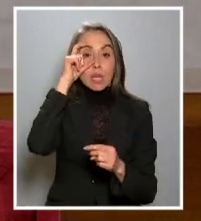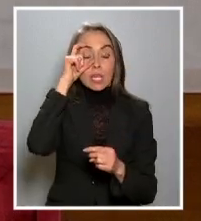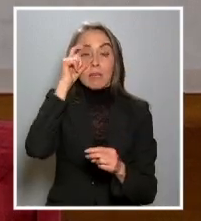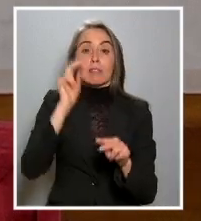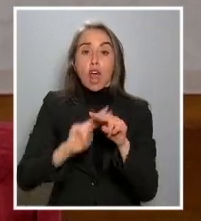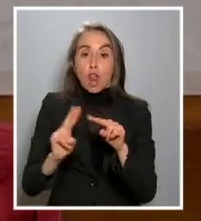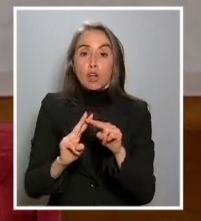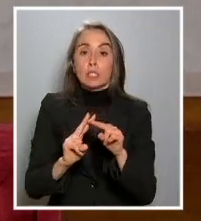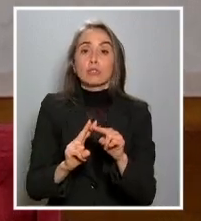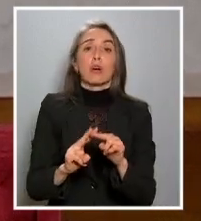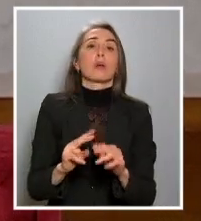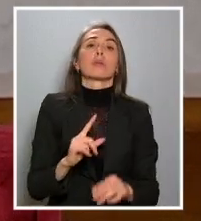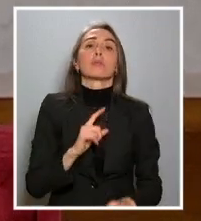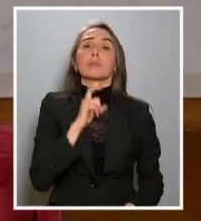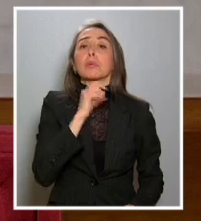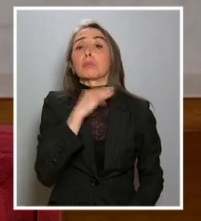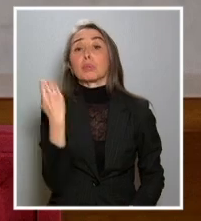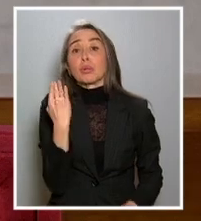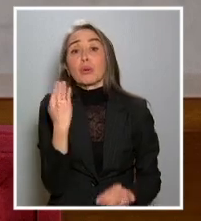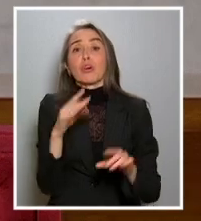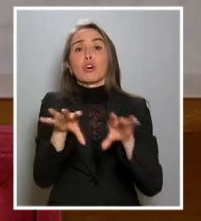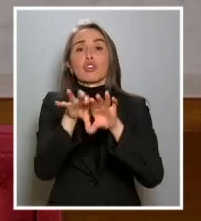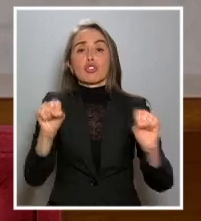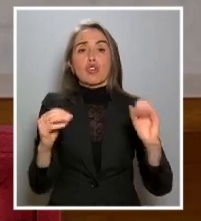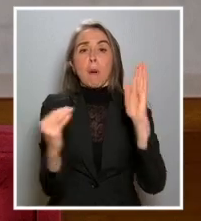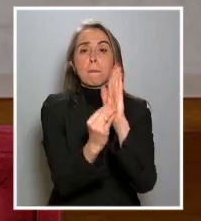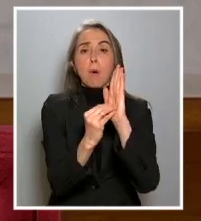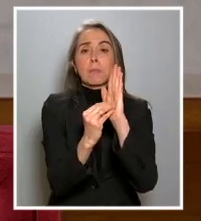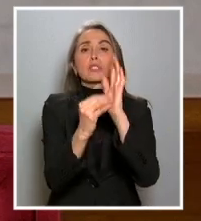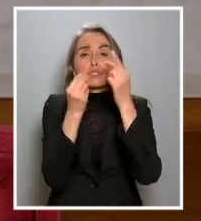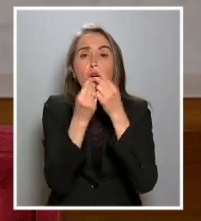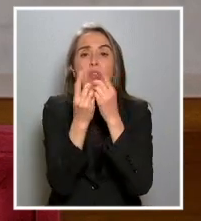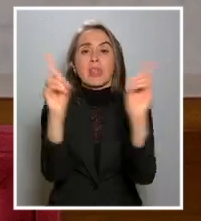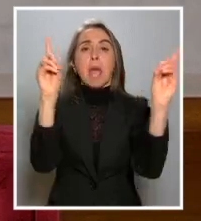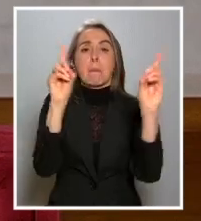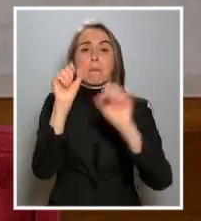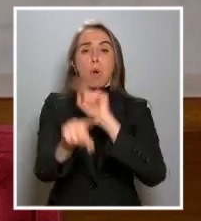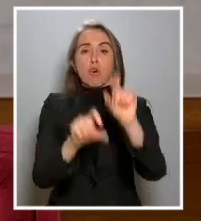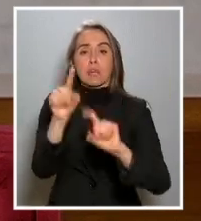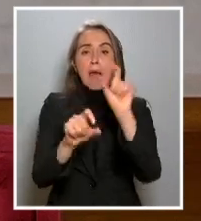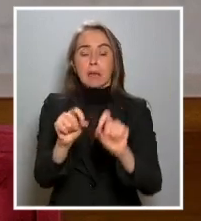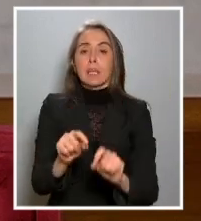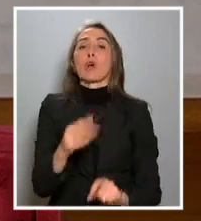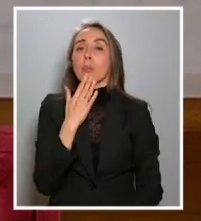selló con la vida su compromiso democrático. Así lo hizo